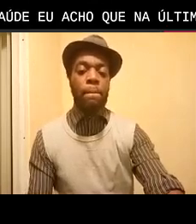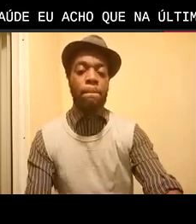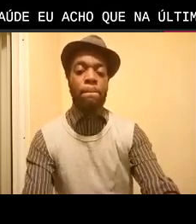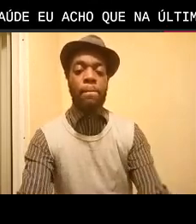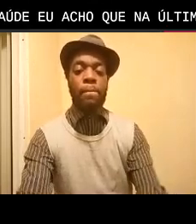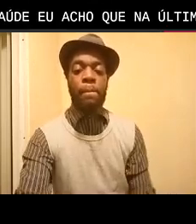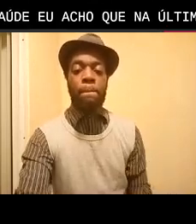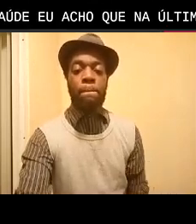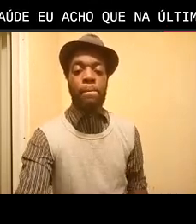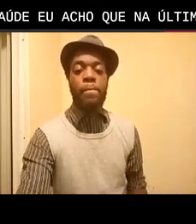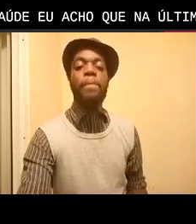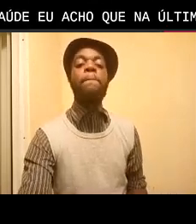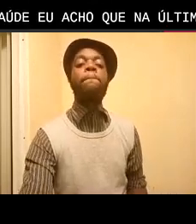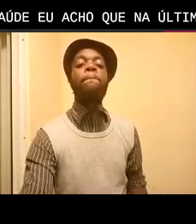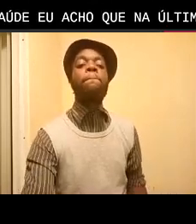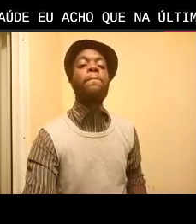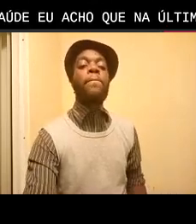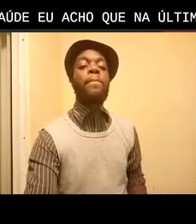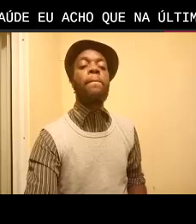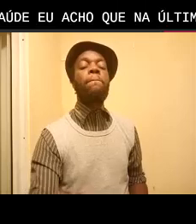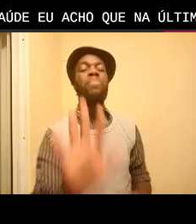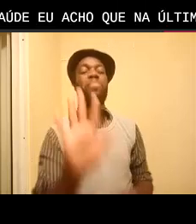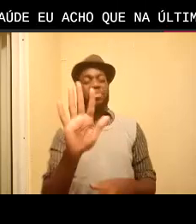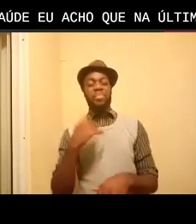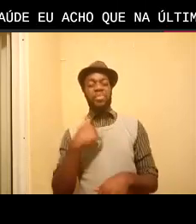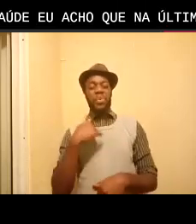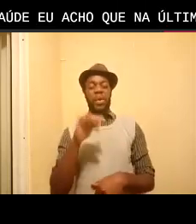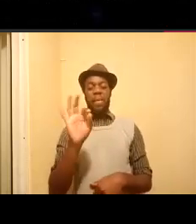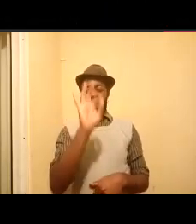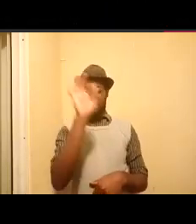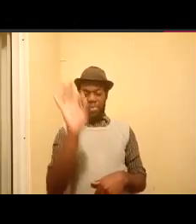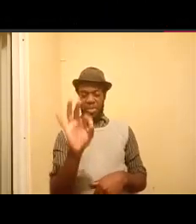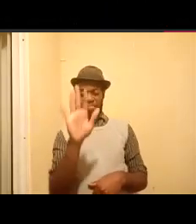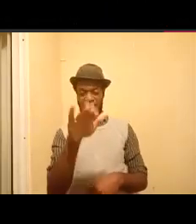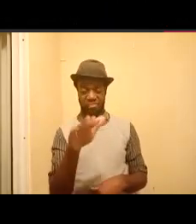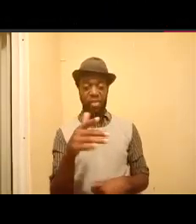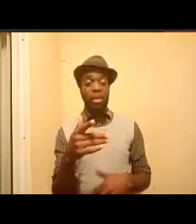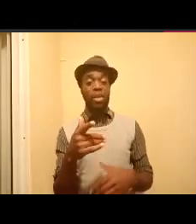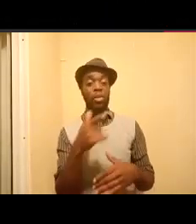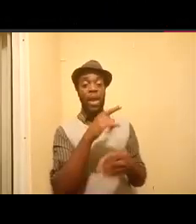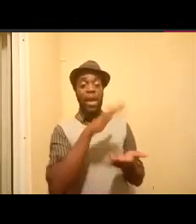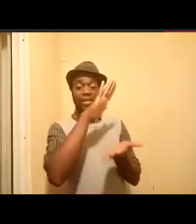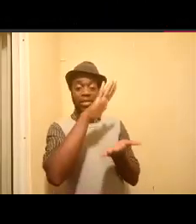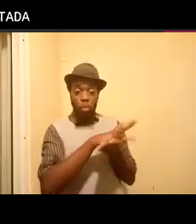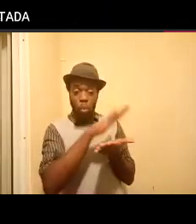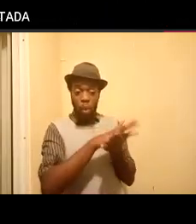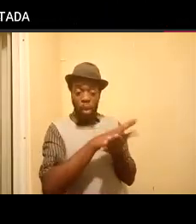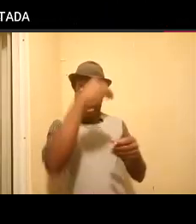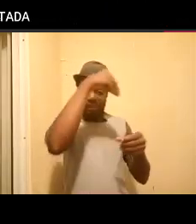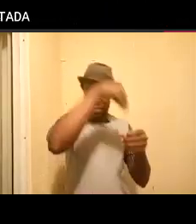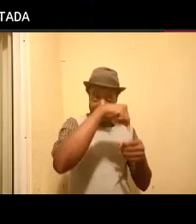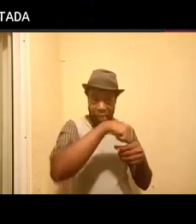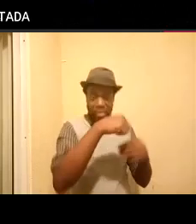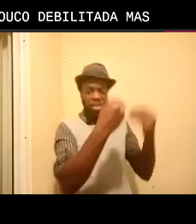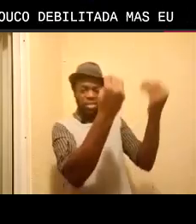escuelas, la educación sexual es un poco limitada, pero de ahí recuerdo que